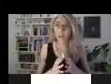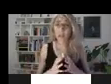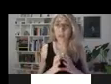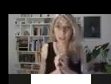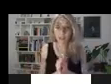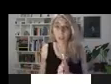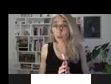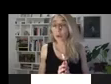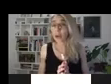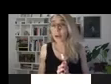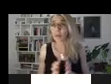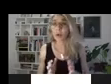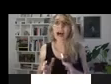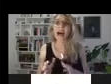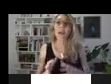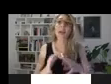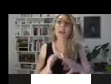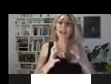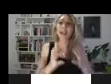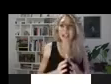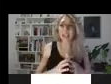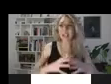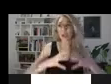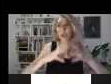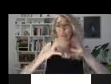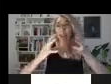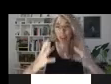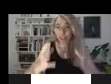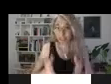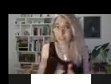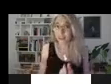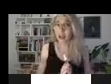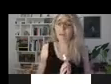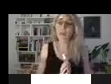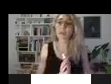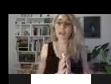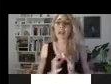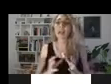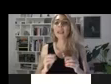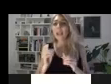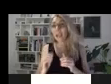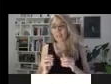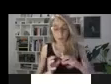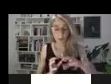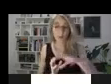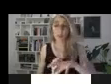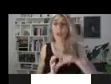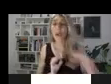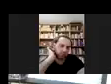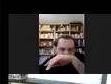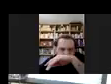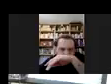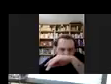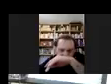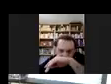dentro de este propio campo hay unas reglas y unas características propias, y que hay